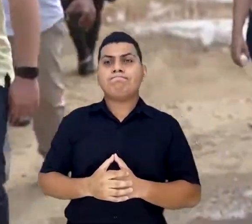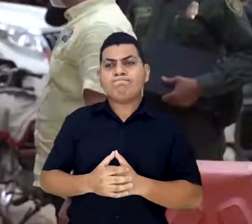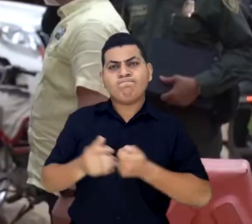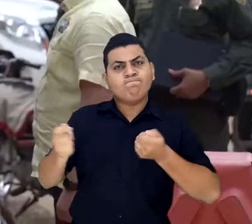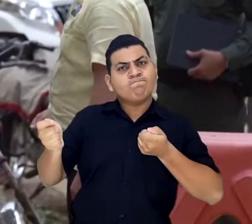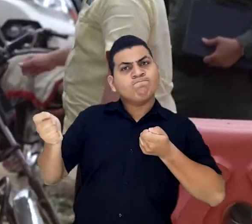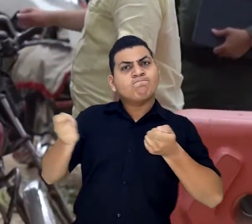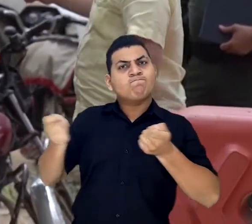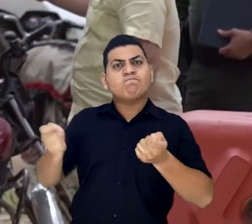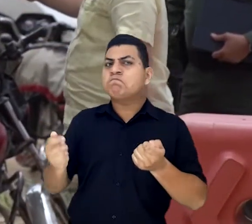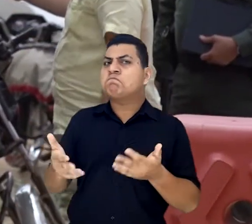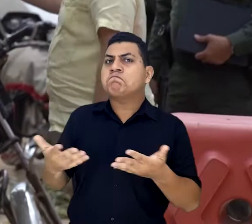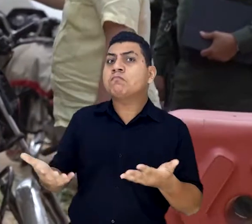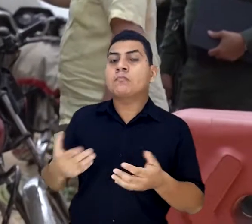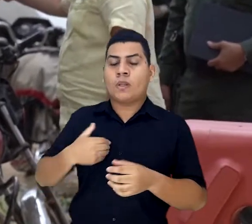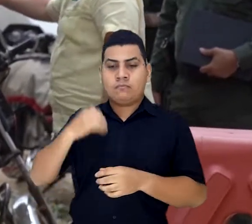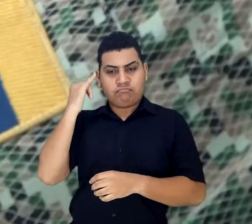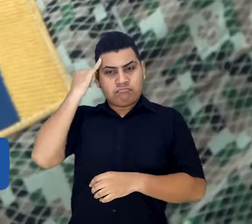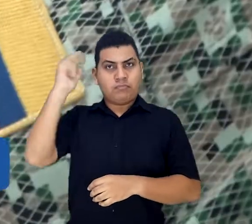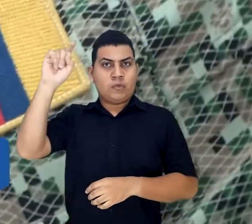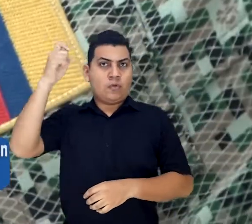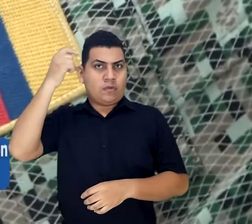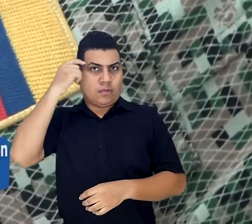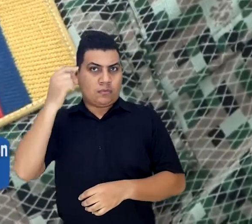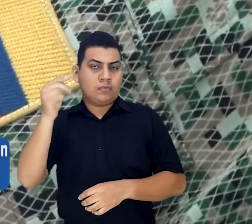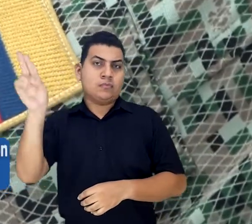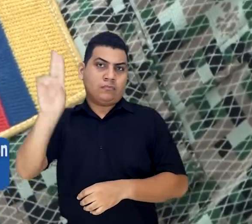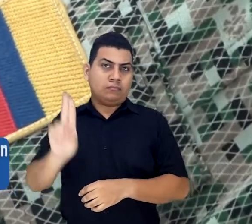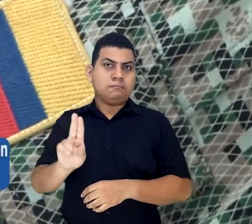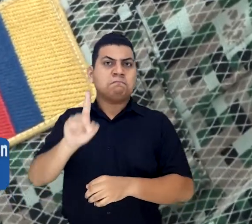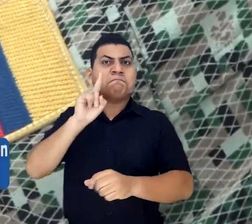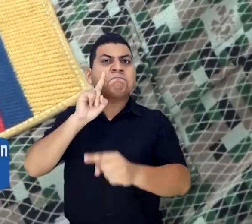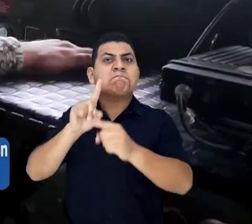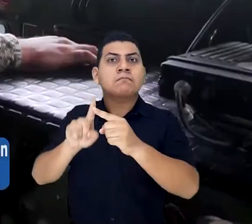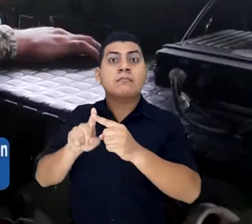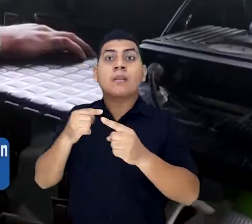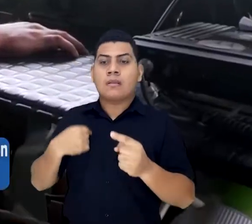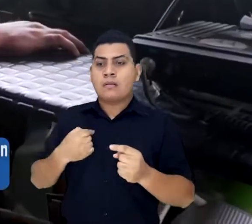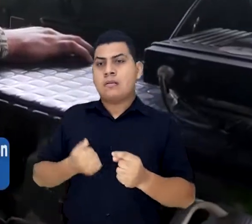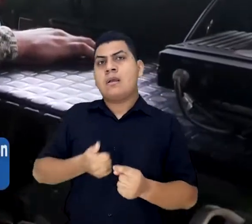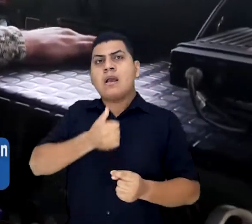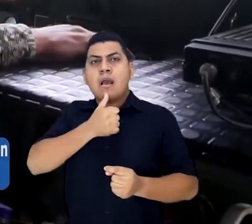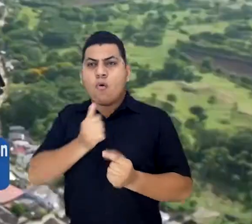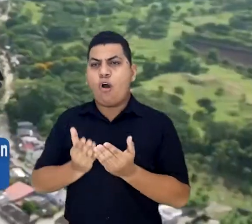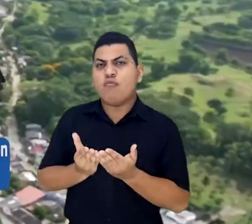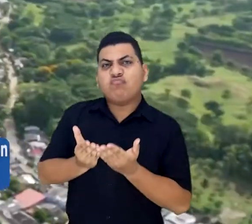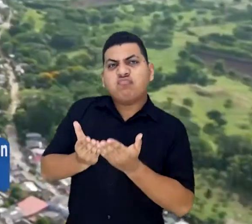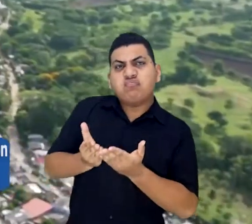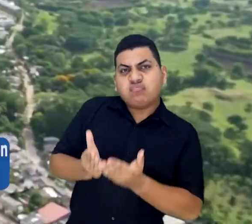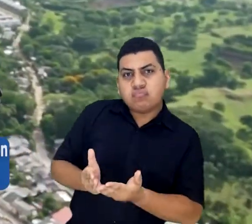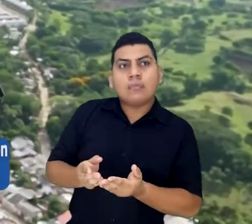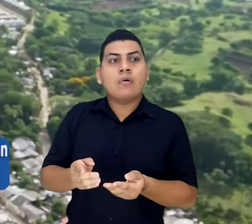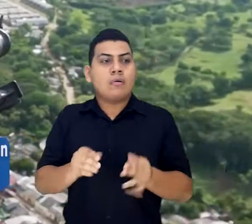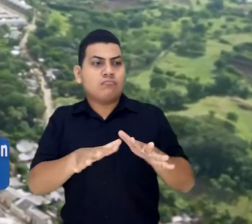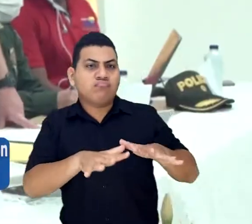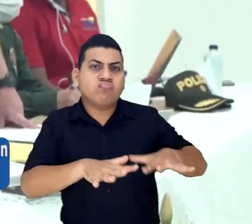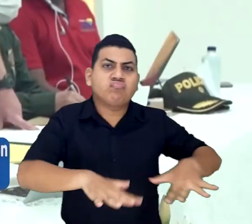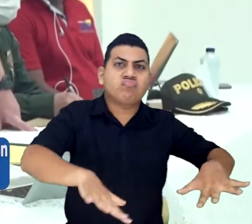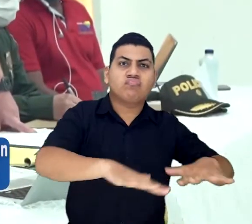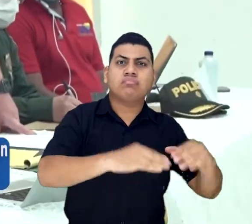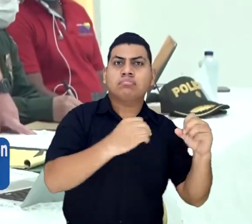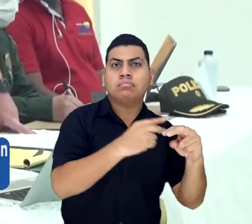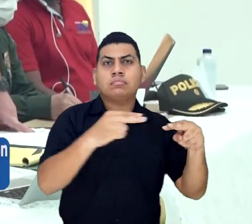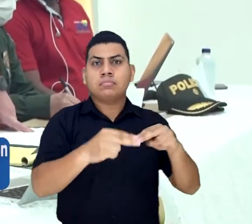medidas surgen por iniciativa del gobierno departamental, que busca garantizar por agua y tierra la seguridad del Golfo de Morrosquillo.